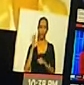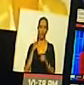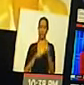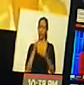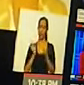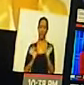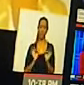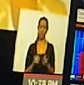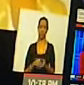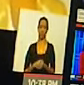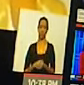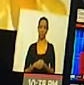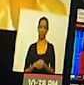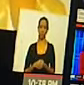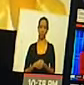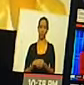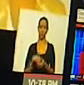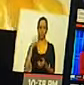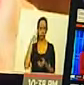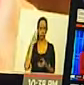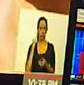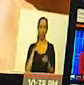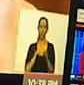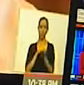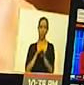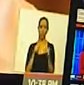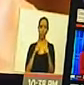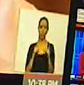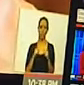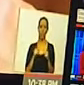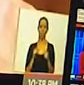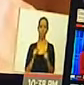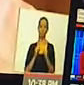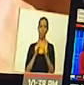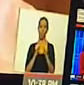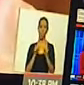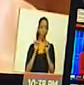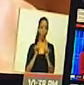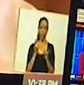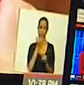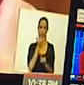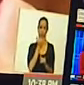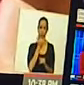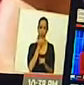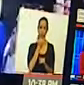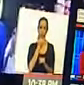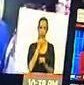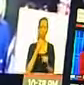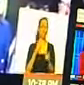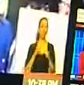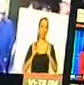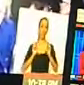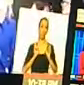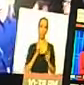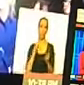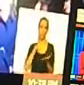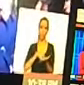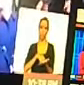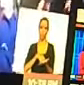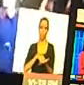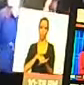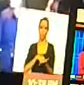problemas. Yo sí creo que se avanzó, pero si se continúa con los mismos errores. Porque el asunto no es arrodillarse